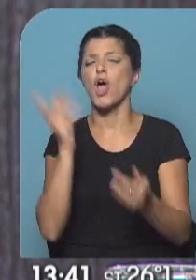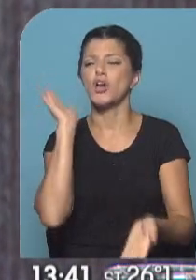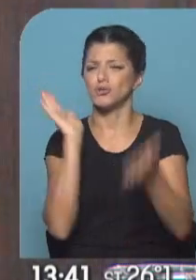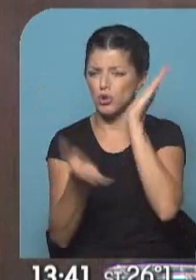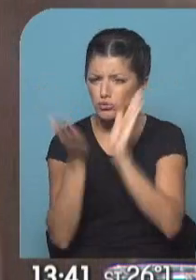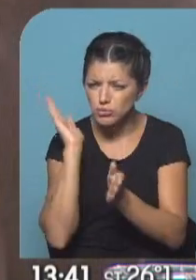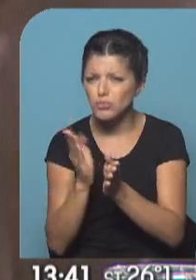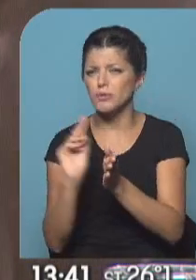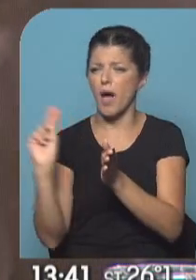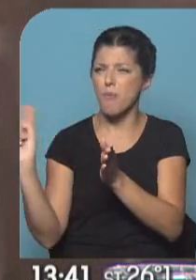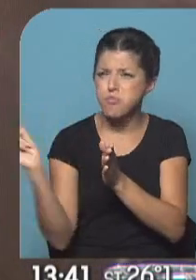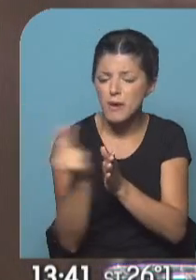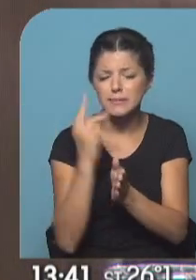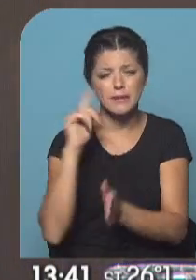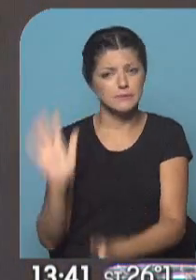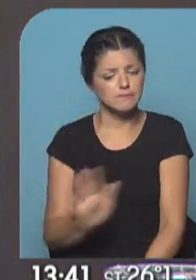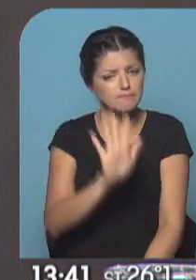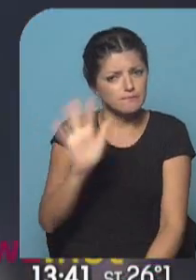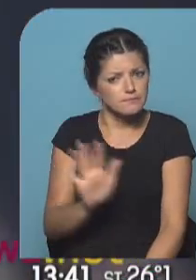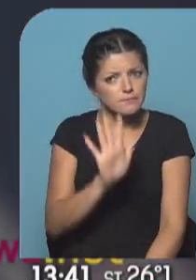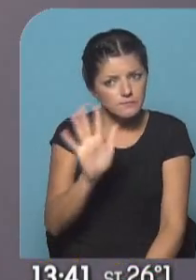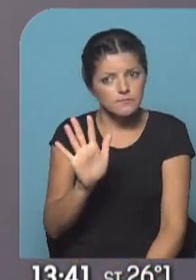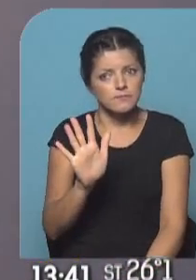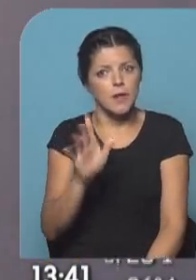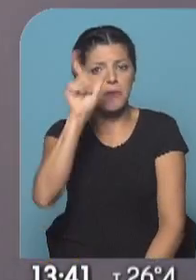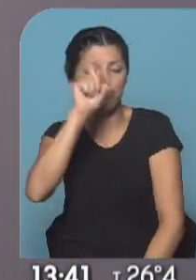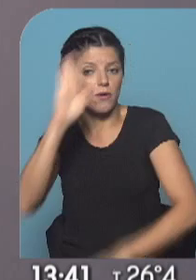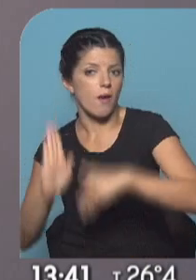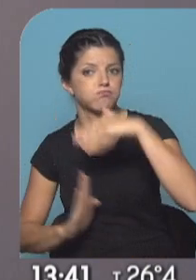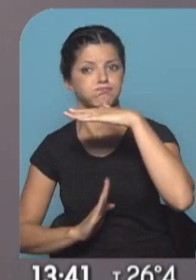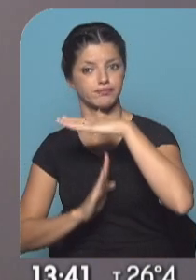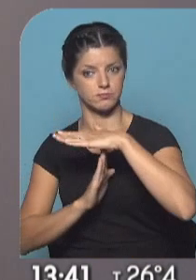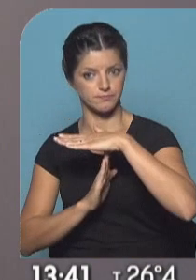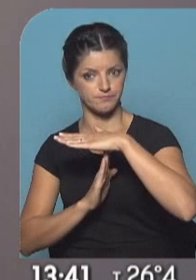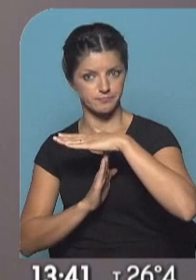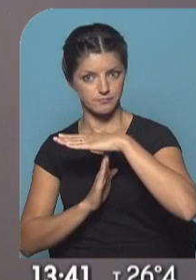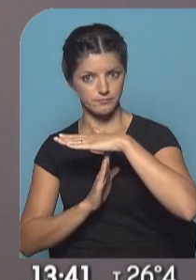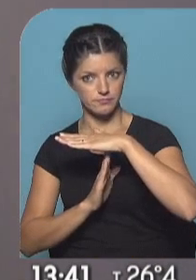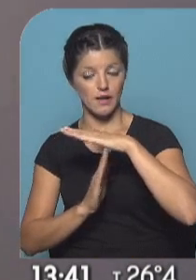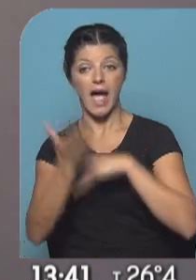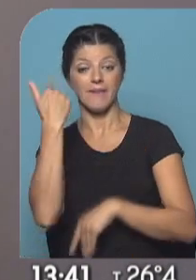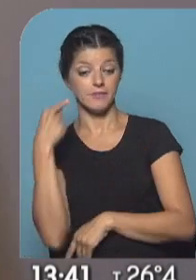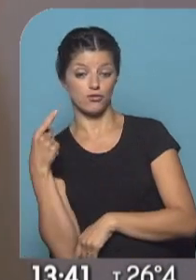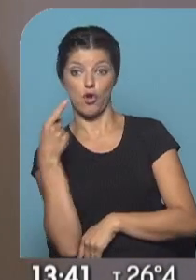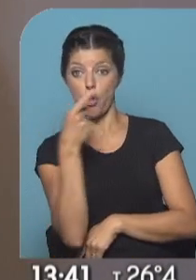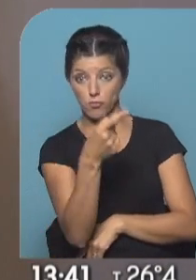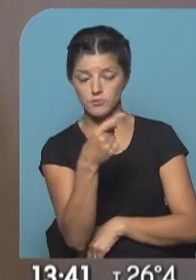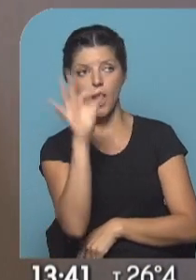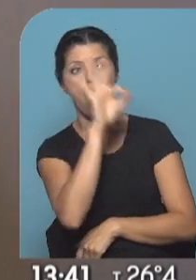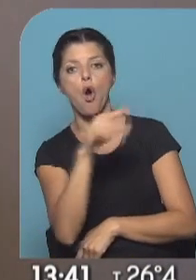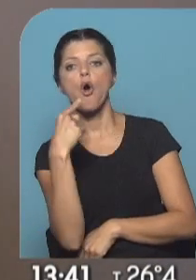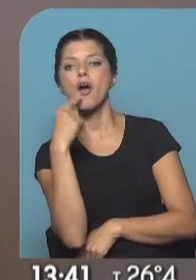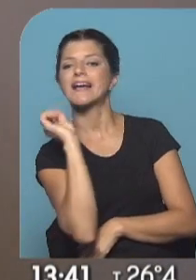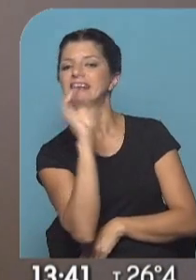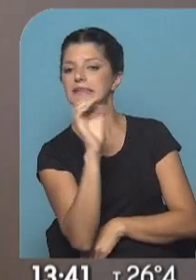todas dudosísimas de jerarcas que fueron, digamos, que se opusieron o que lo criticaron de alguna